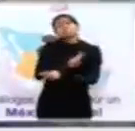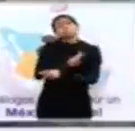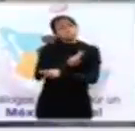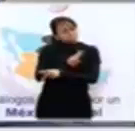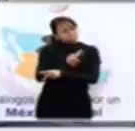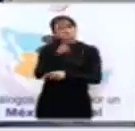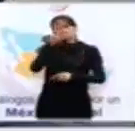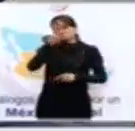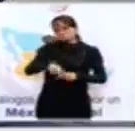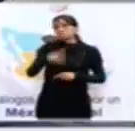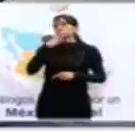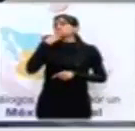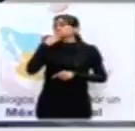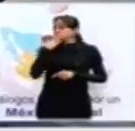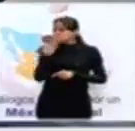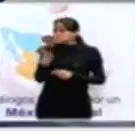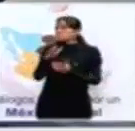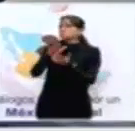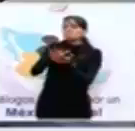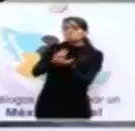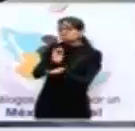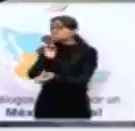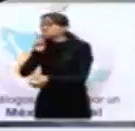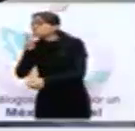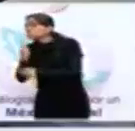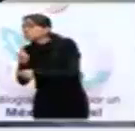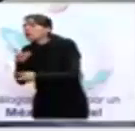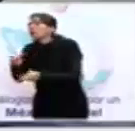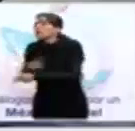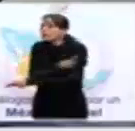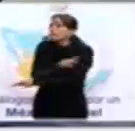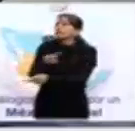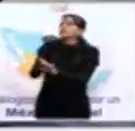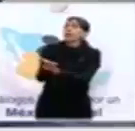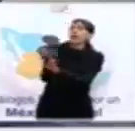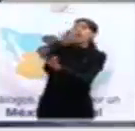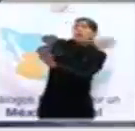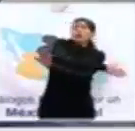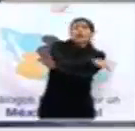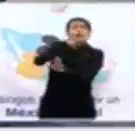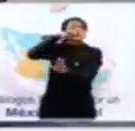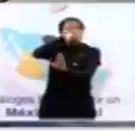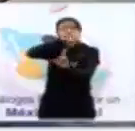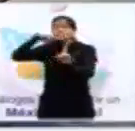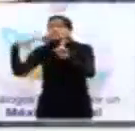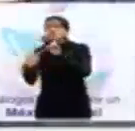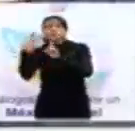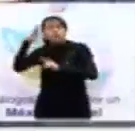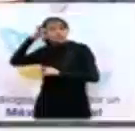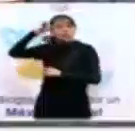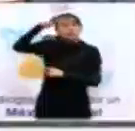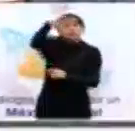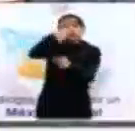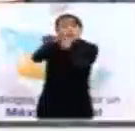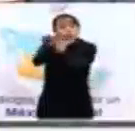nos decía Gonzalo Hernández cuáles son las perspectivas desde el Coneval y